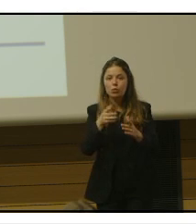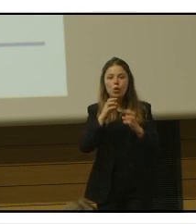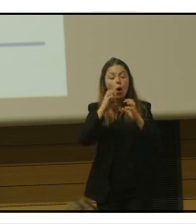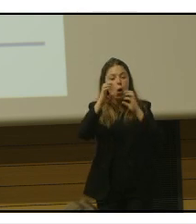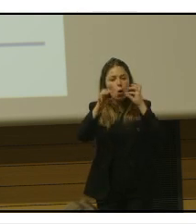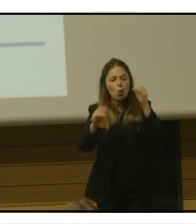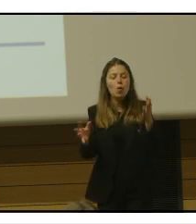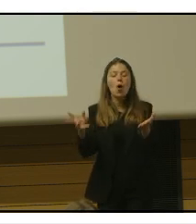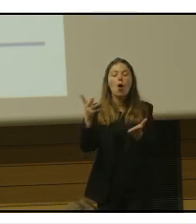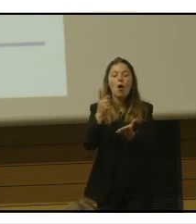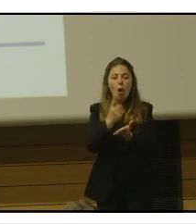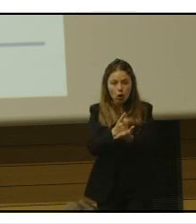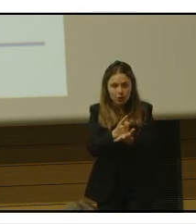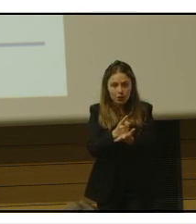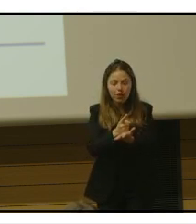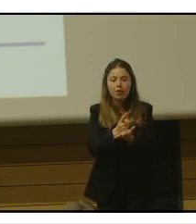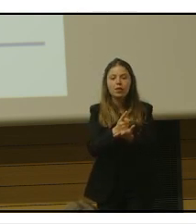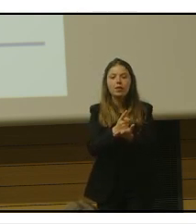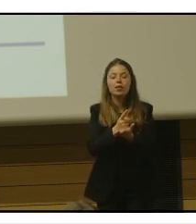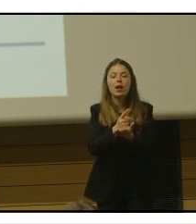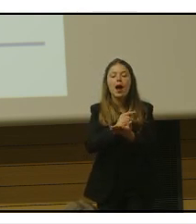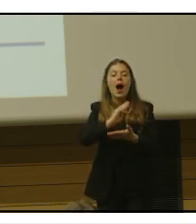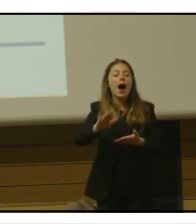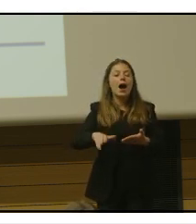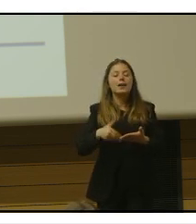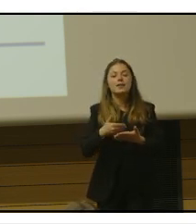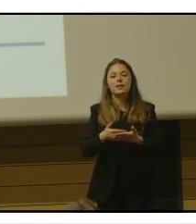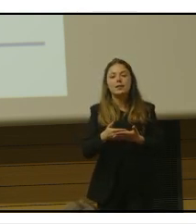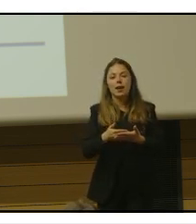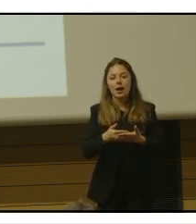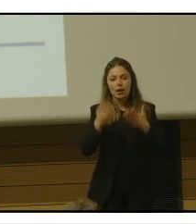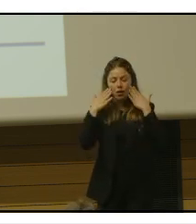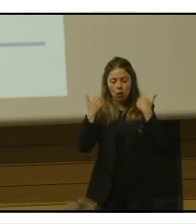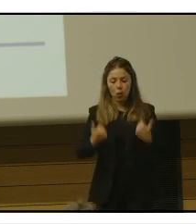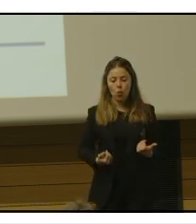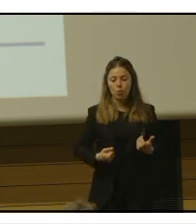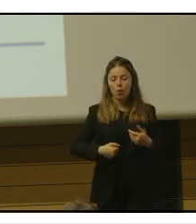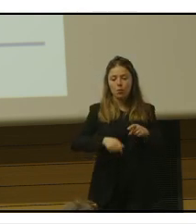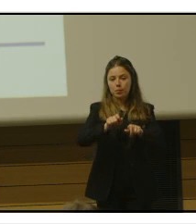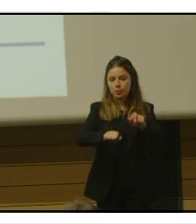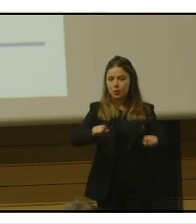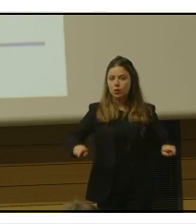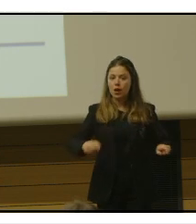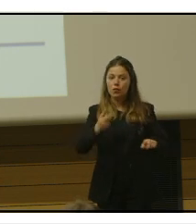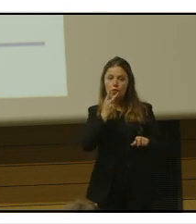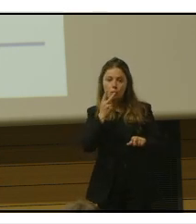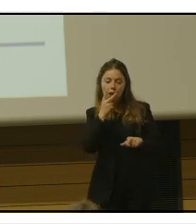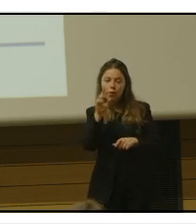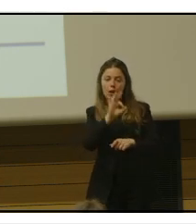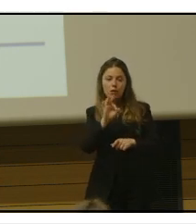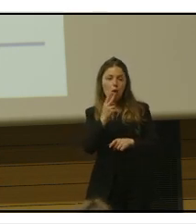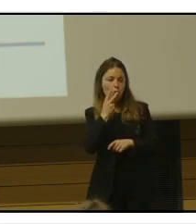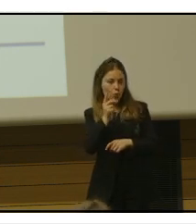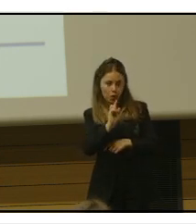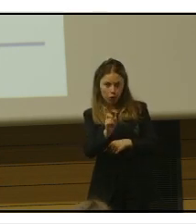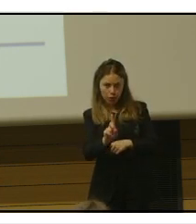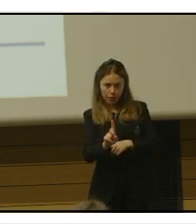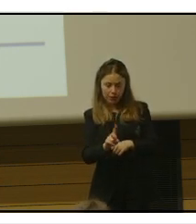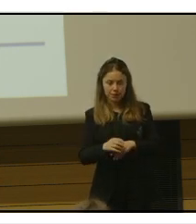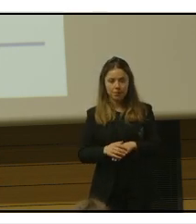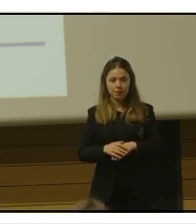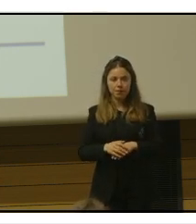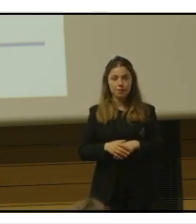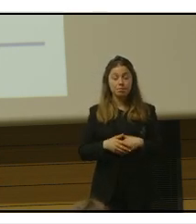humo vuelva otra vez o llegue al cuerpo de personas, bueno, tanto fumadoras como no fumadoras. químicas.